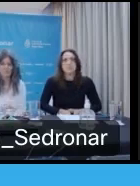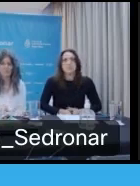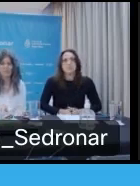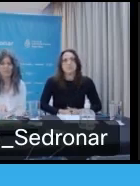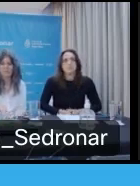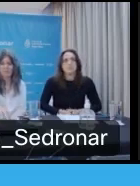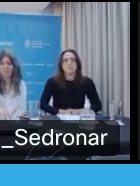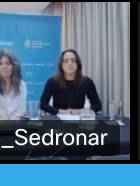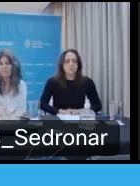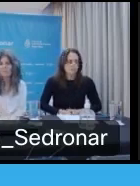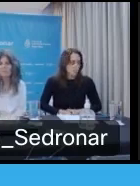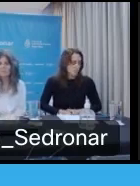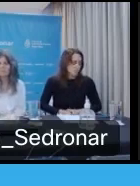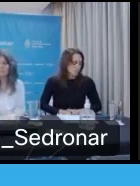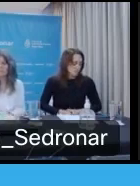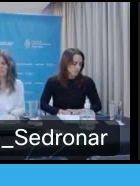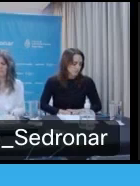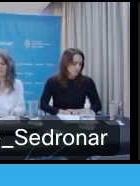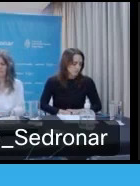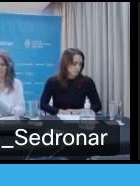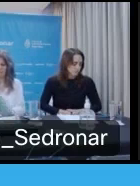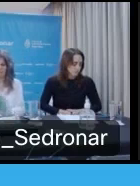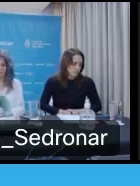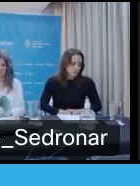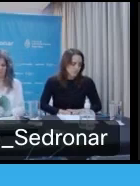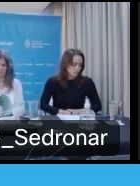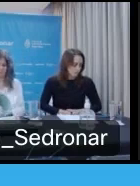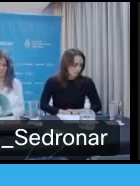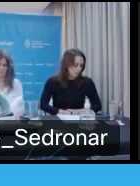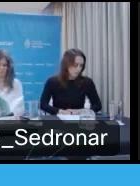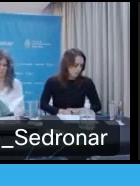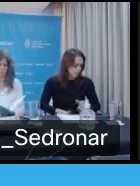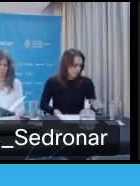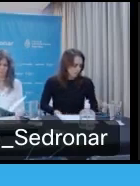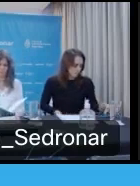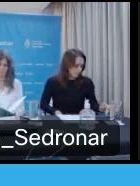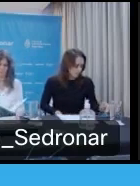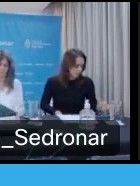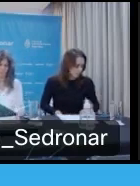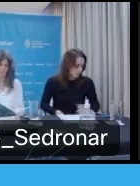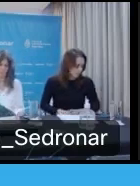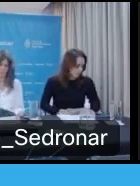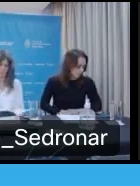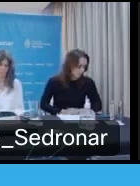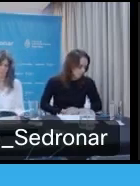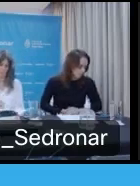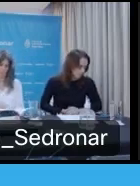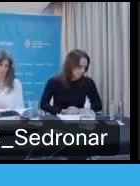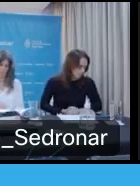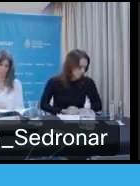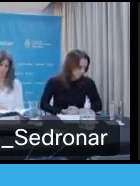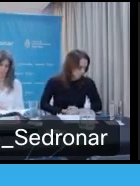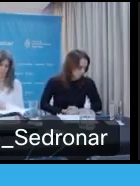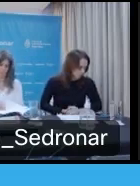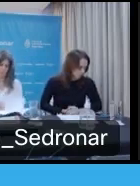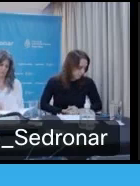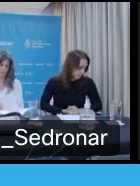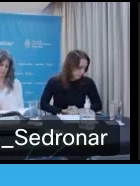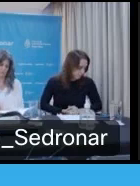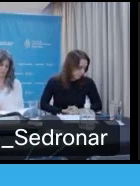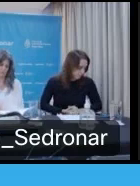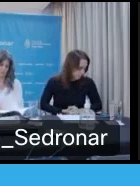ley. La ley plantea los abordajes, digamos,